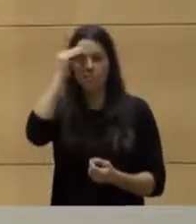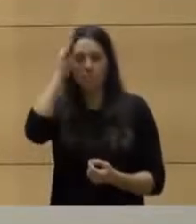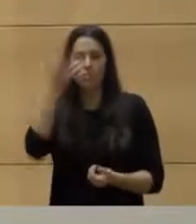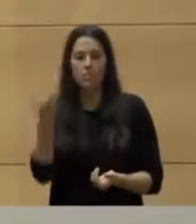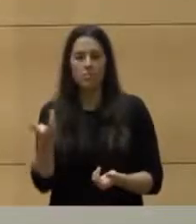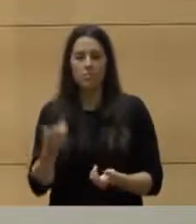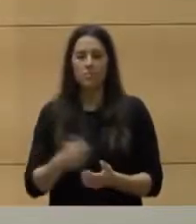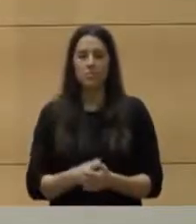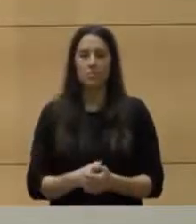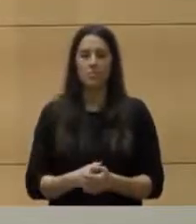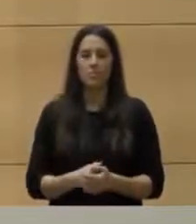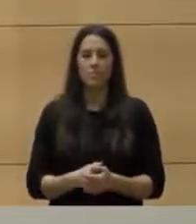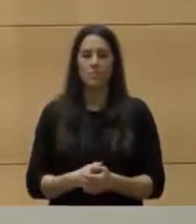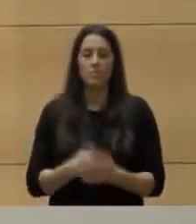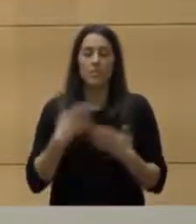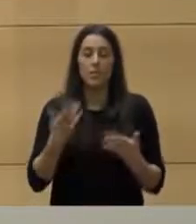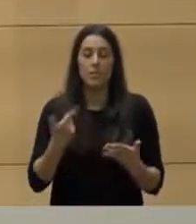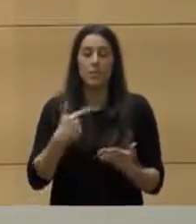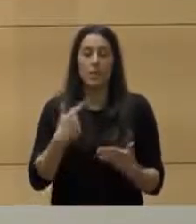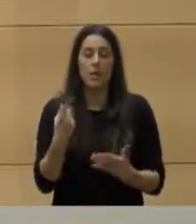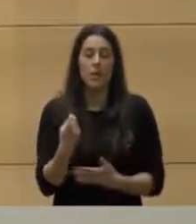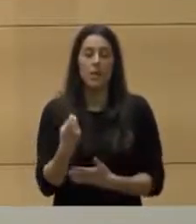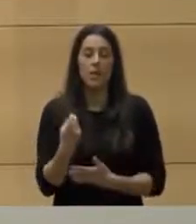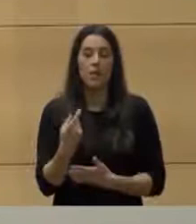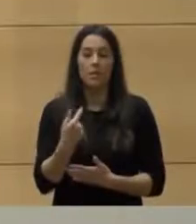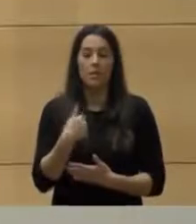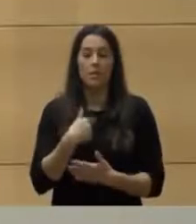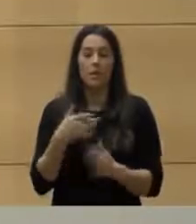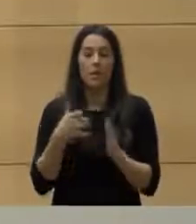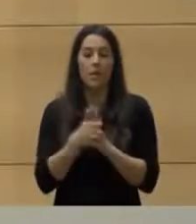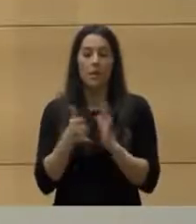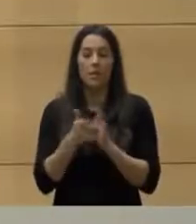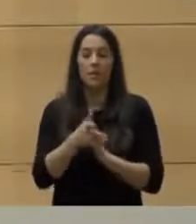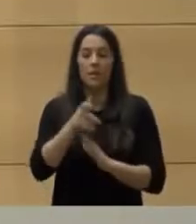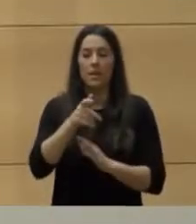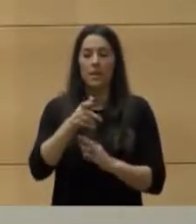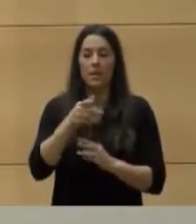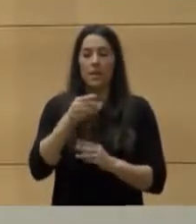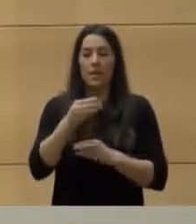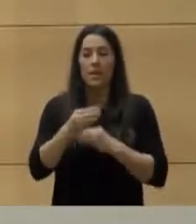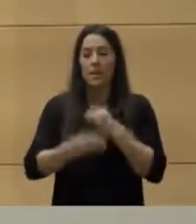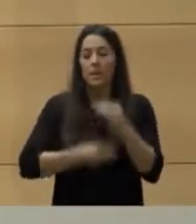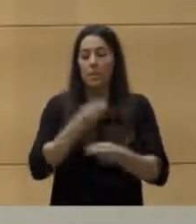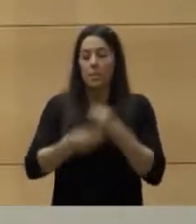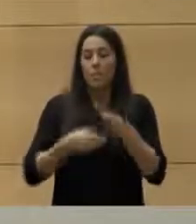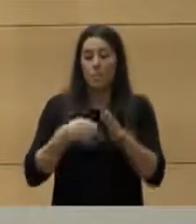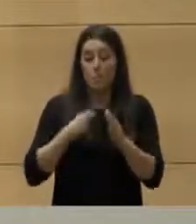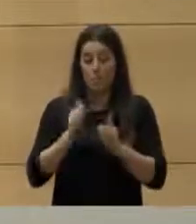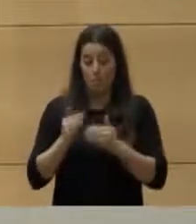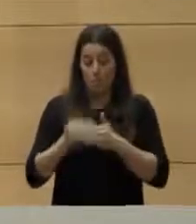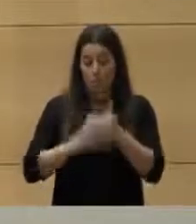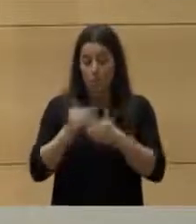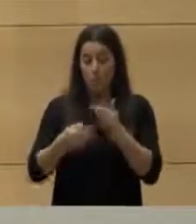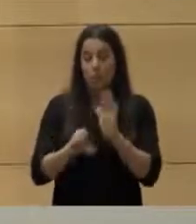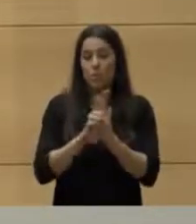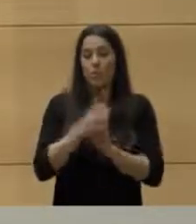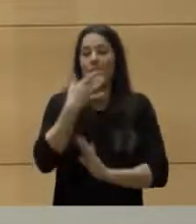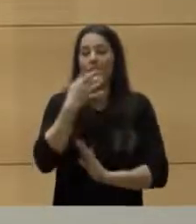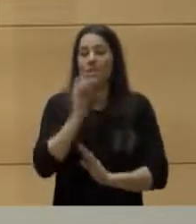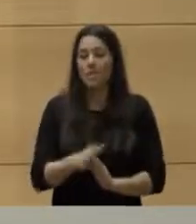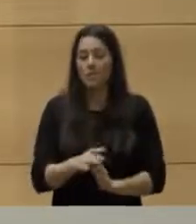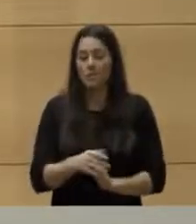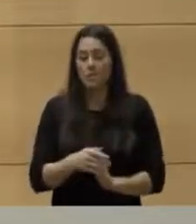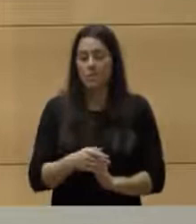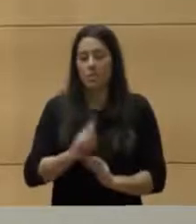Por tanto, tengo que hablar del sujeto constituyente inicial. Ya veremos después cómo viene